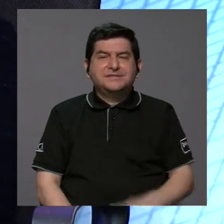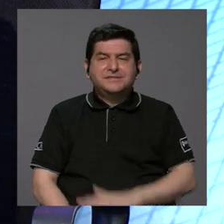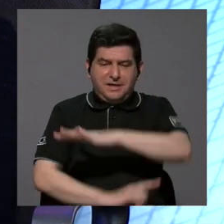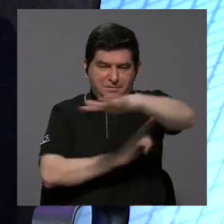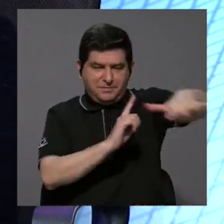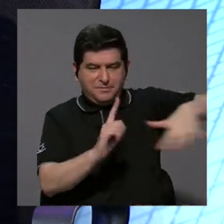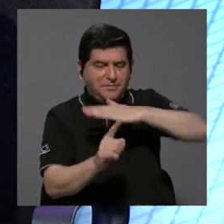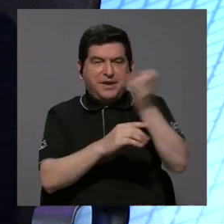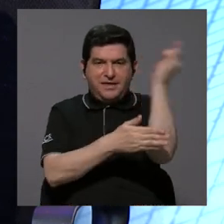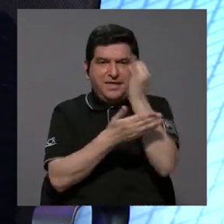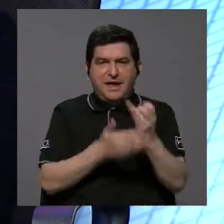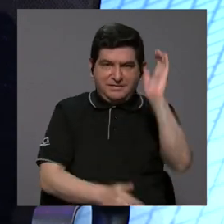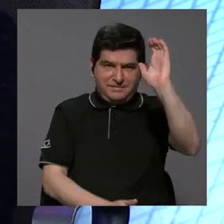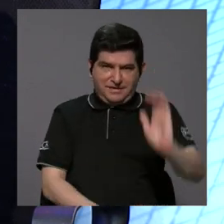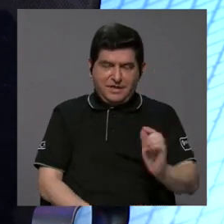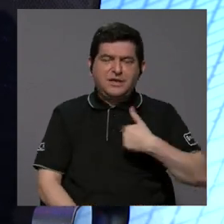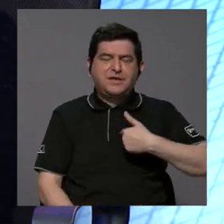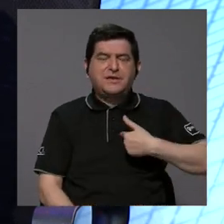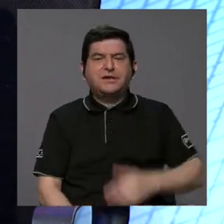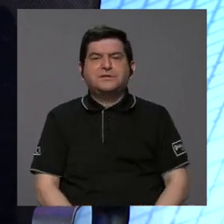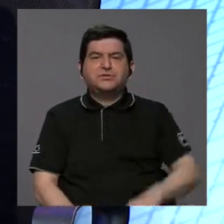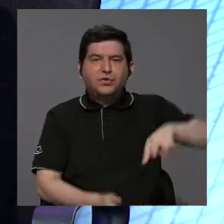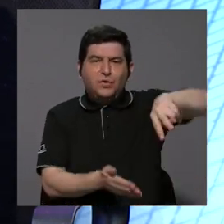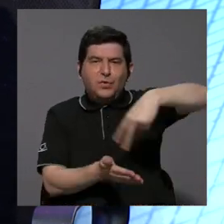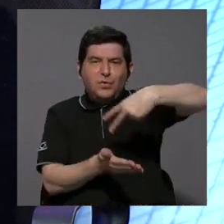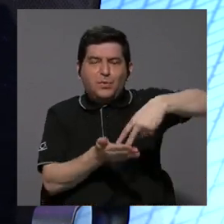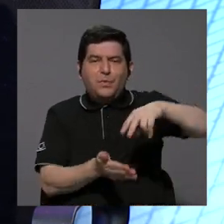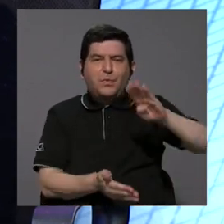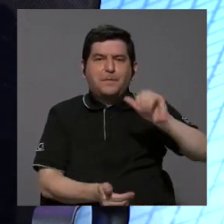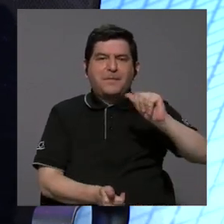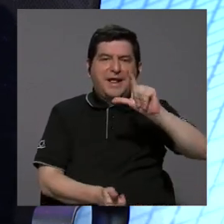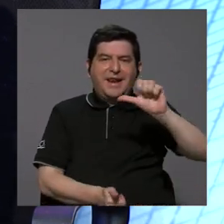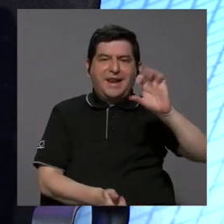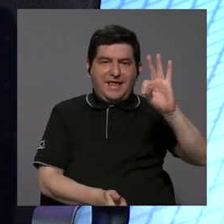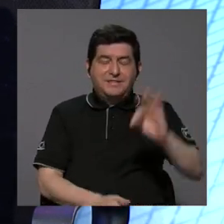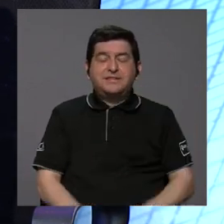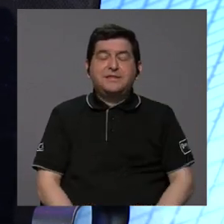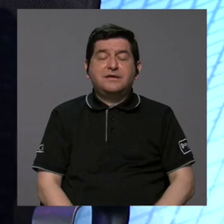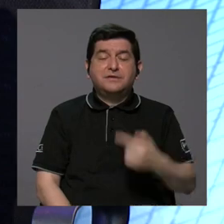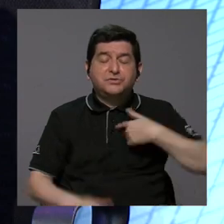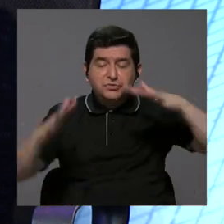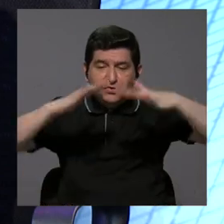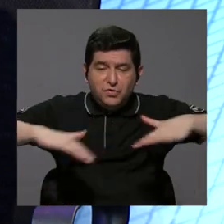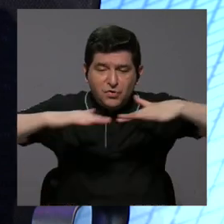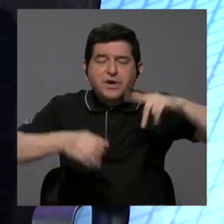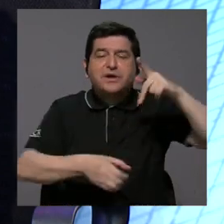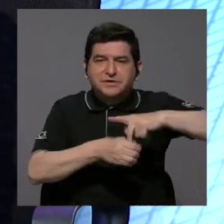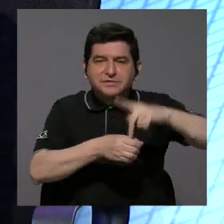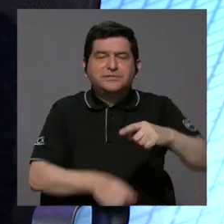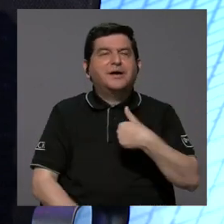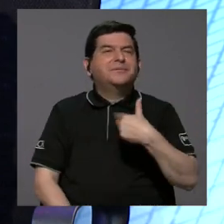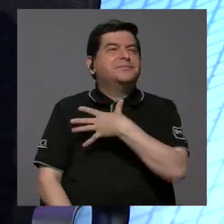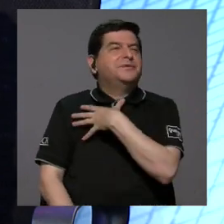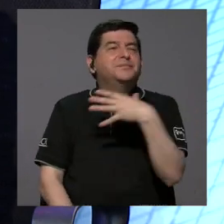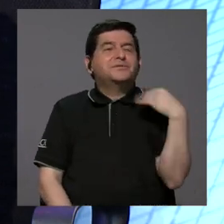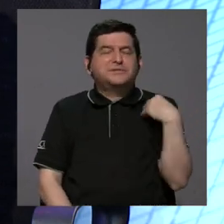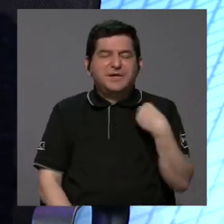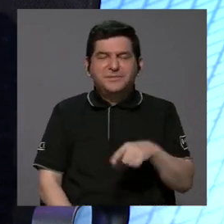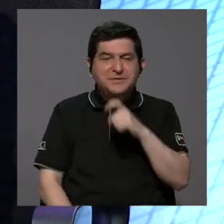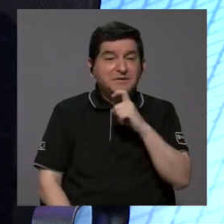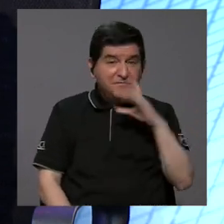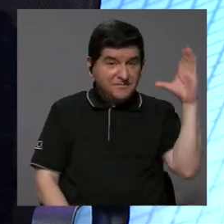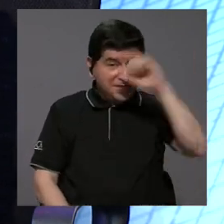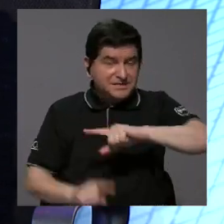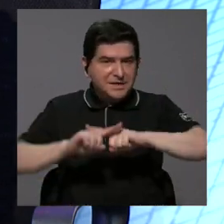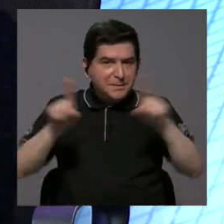rodeada de arte de pequeñita bailo o ballet y había estado en escenarios y lo que más me gustaba Me costó mucho darme cuenta